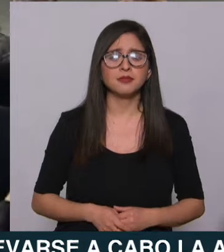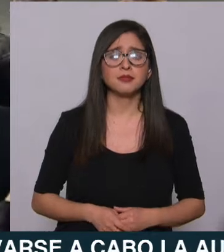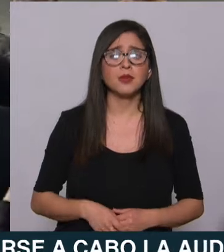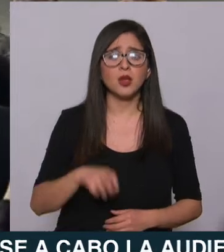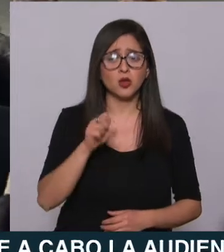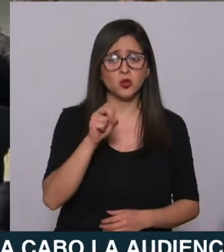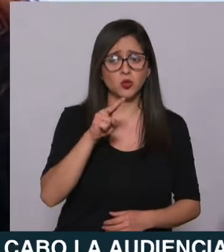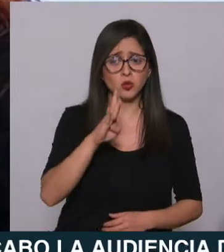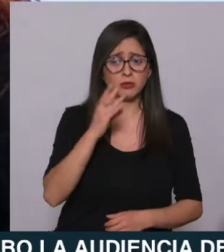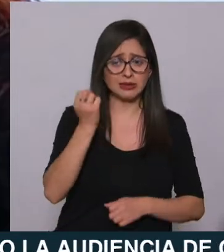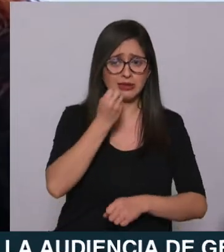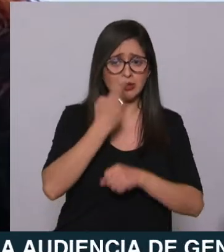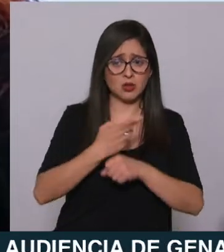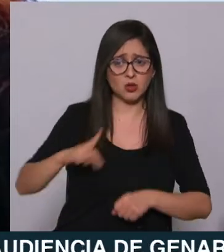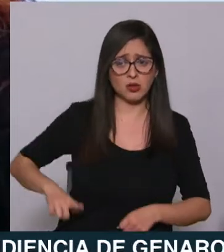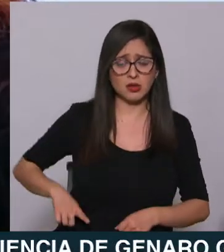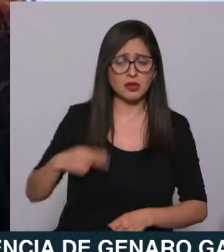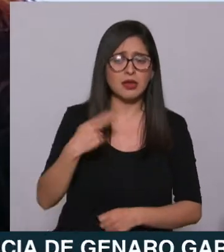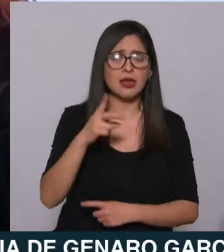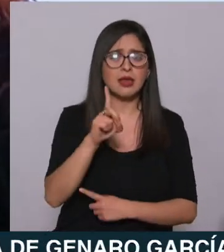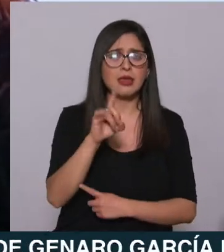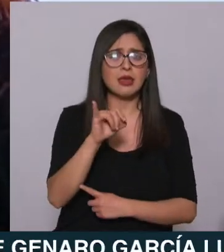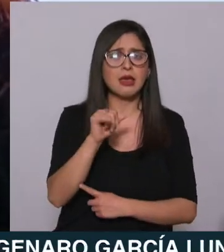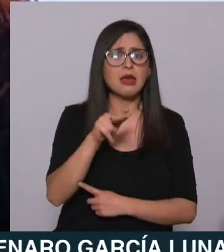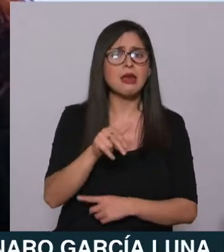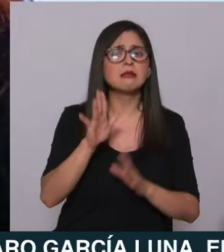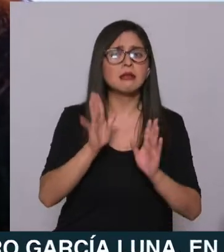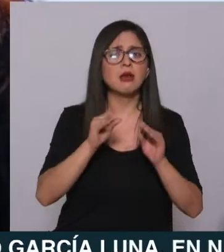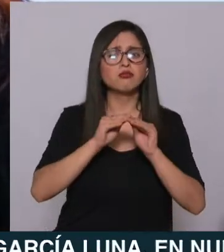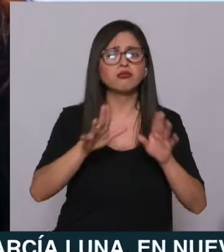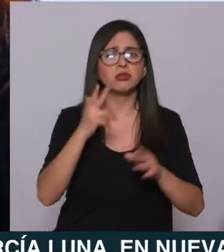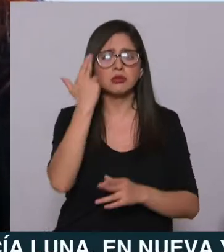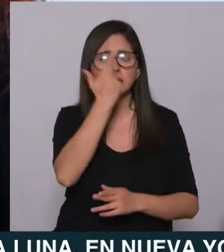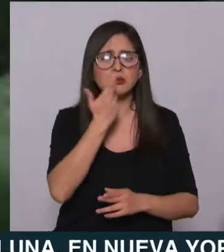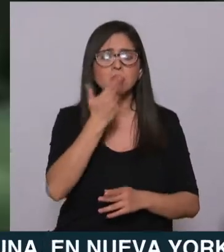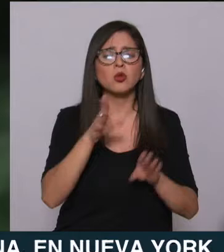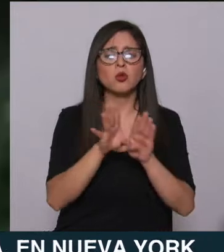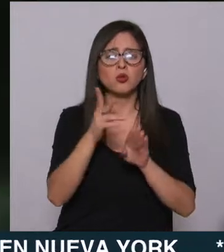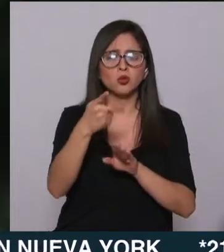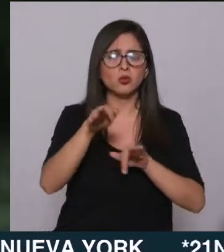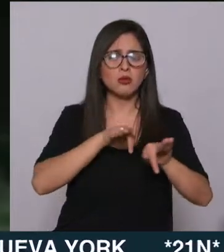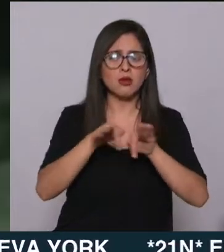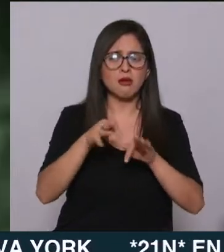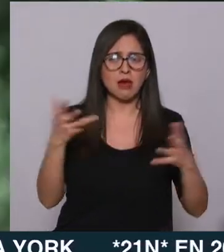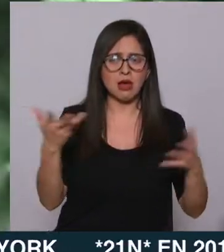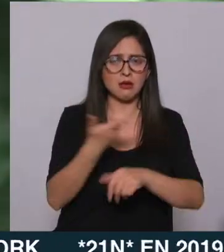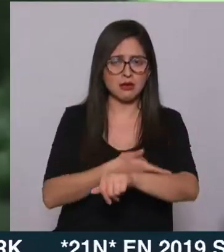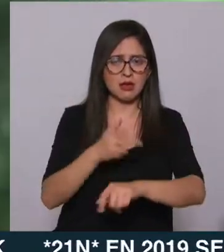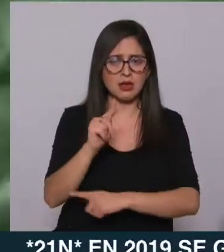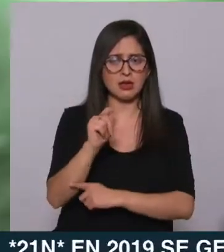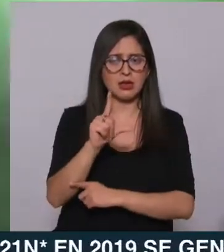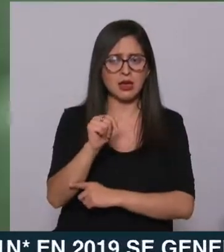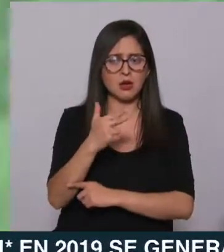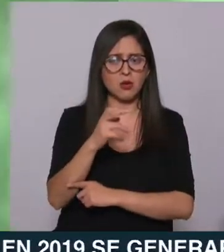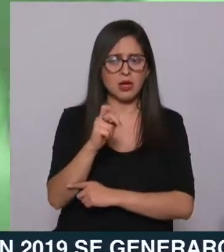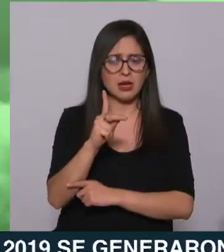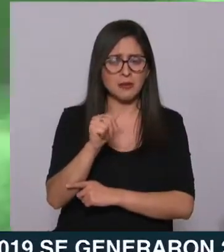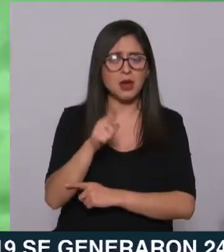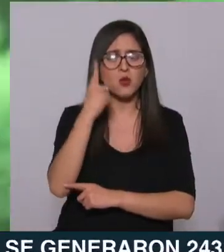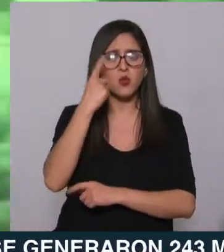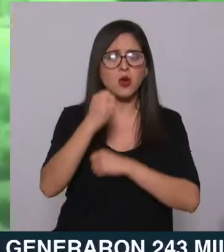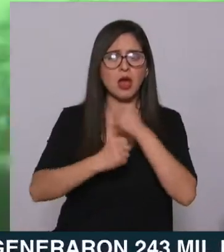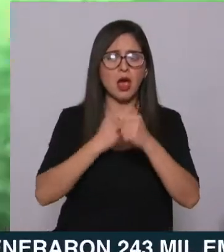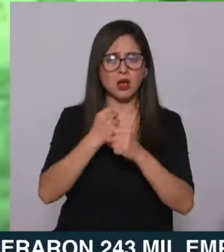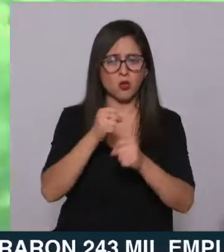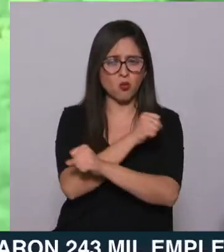La subsecretaria de Gobernación, Diana Álvarez, dio a conocer algunas de las acciones que se realizaron en Tlahuelilpan a un año de la explosión